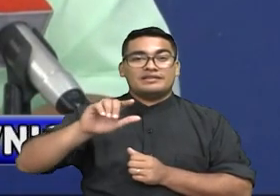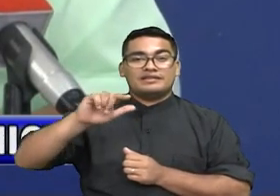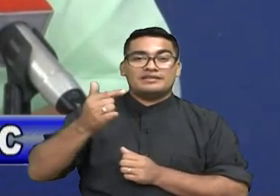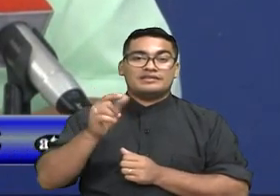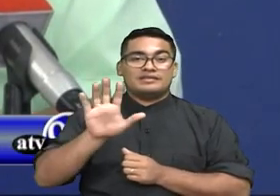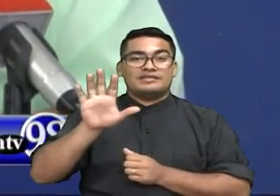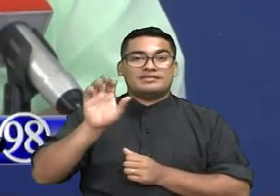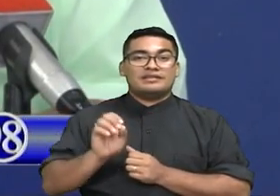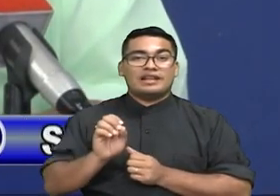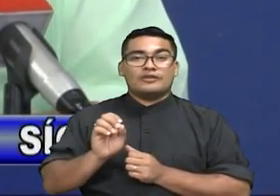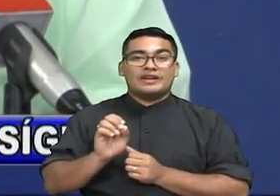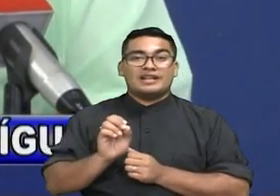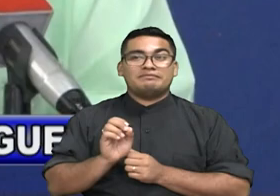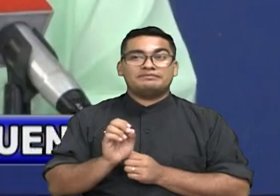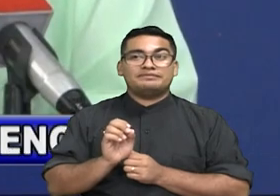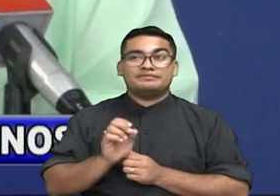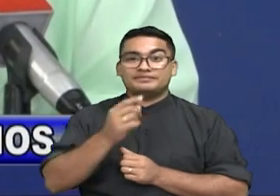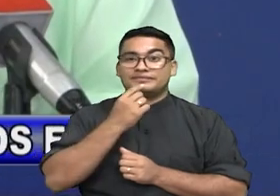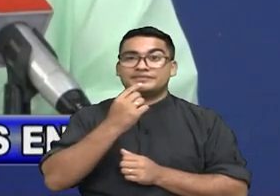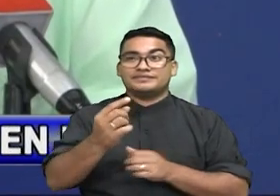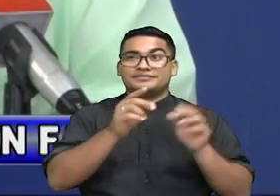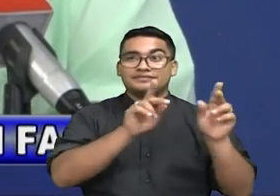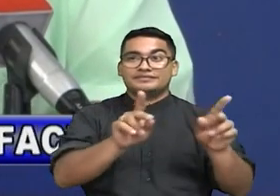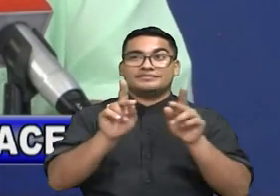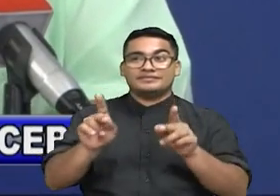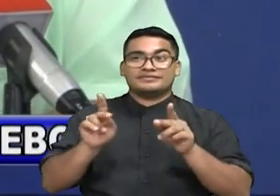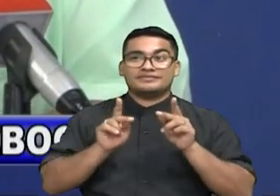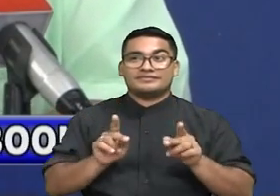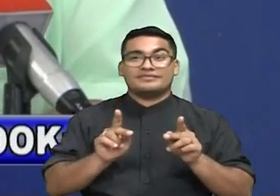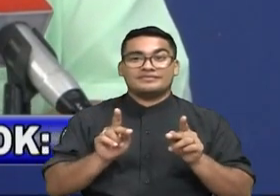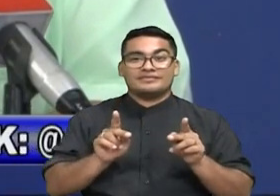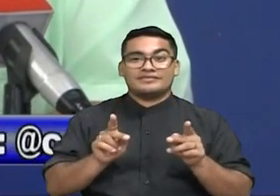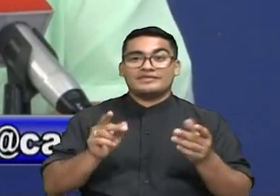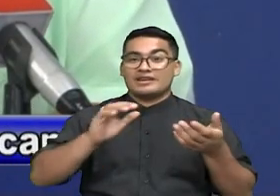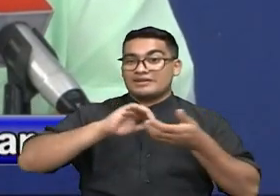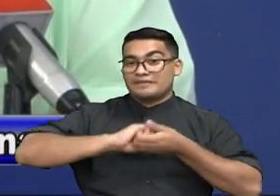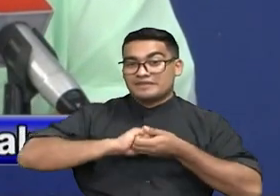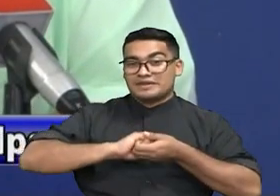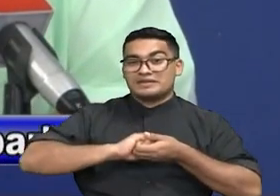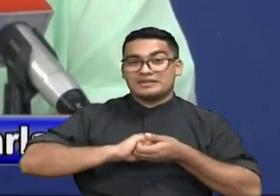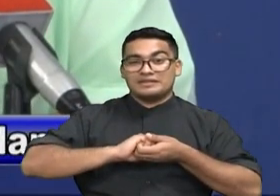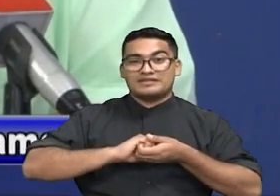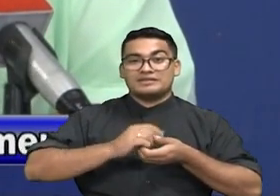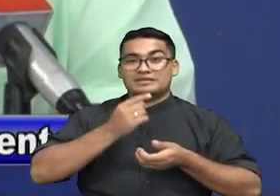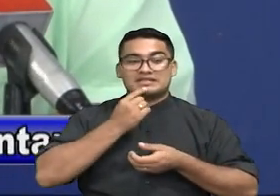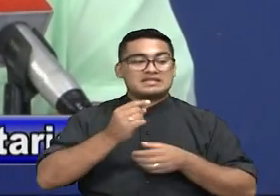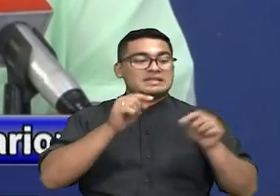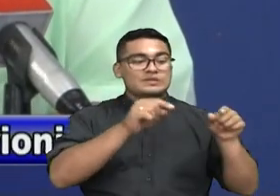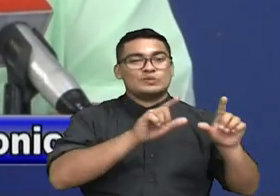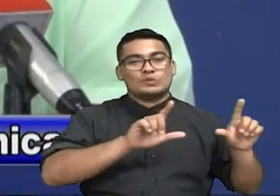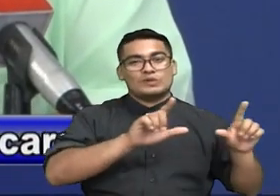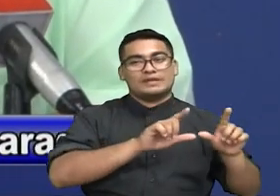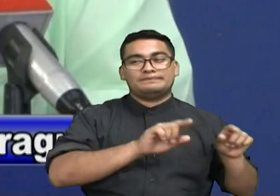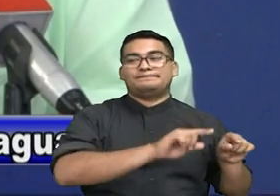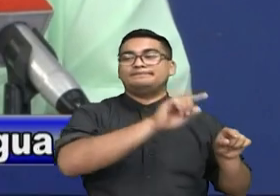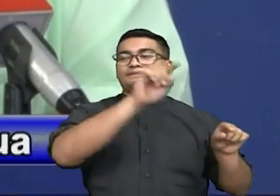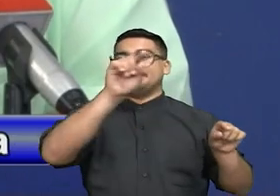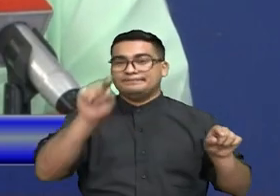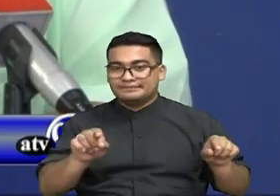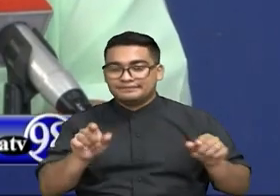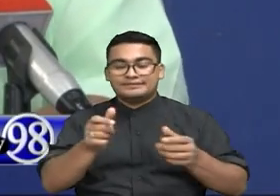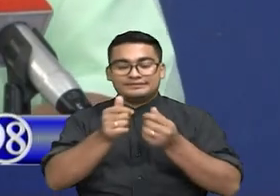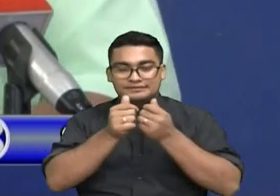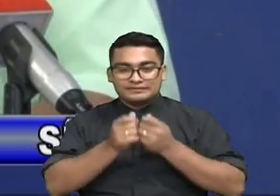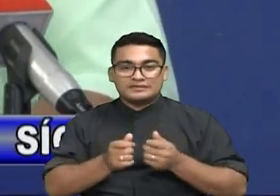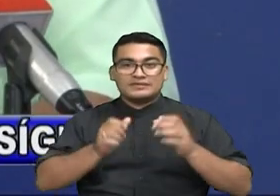Las personas se encontraban con tantas invitaciones y compromisos de amistades que tenían que correr de un rezo a otro, encontrándose así